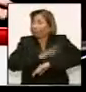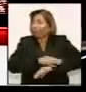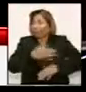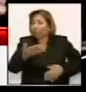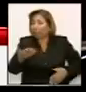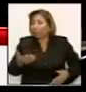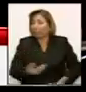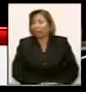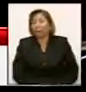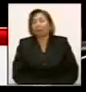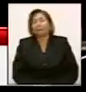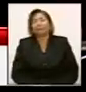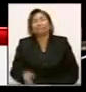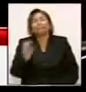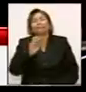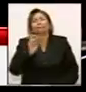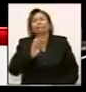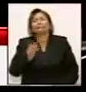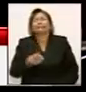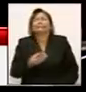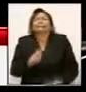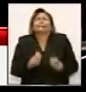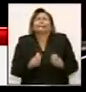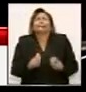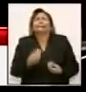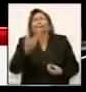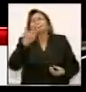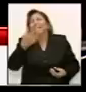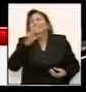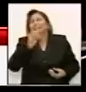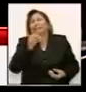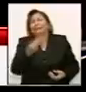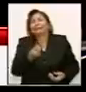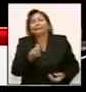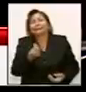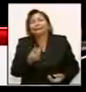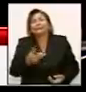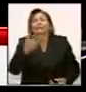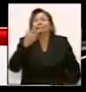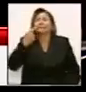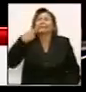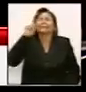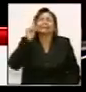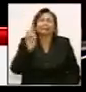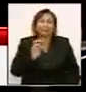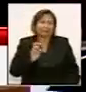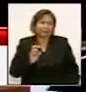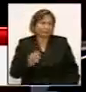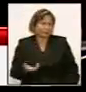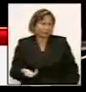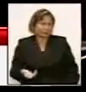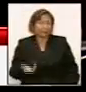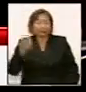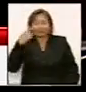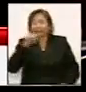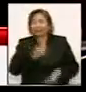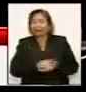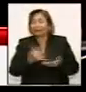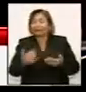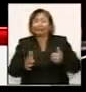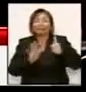cantidad de 3.000 millones de dólares. ¿Cómo pasamos de 30 millones de soles a 3.000 millones de dólares para terminar el día de